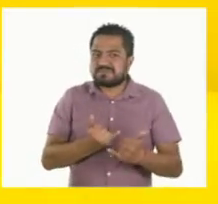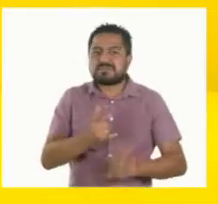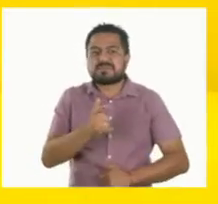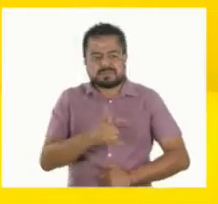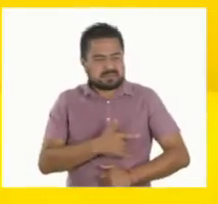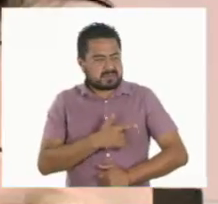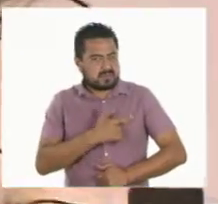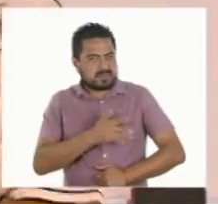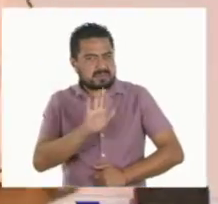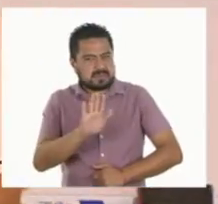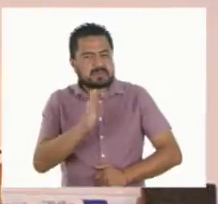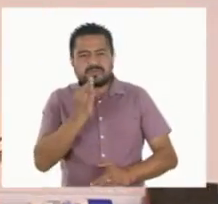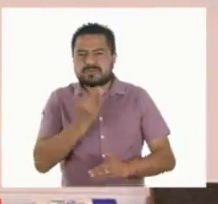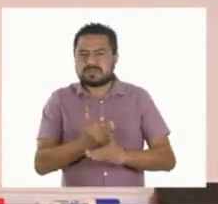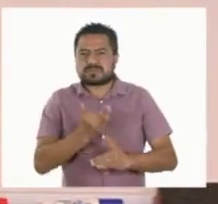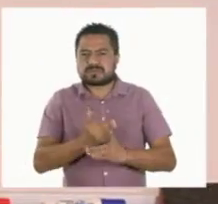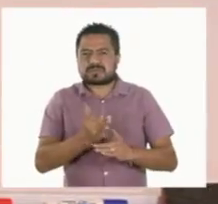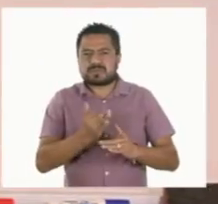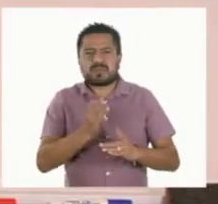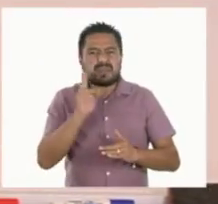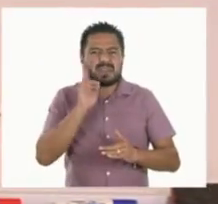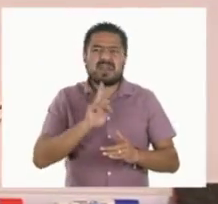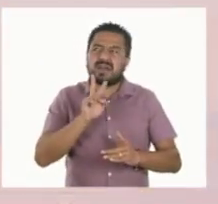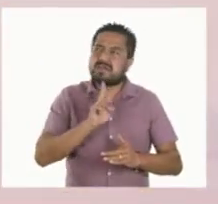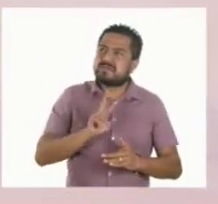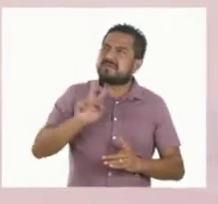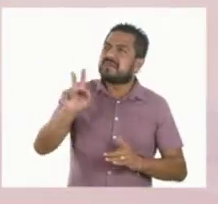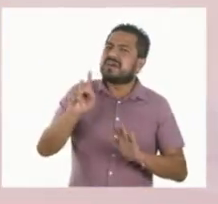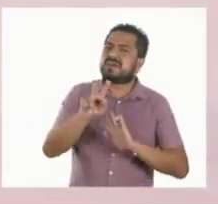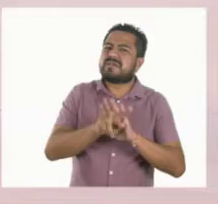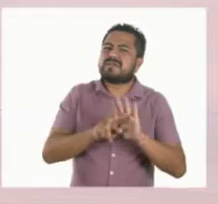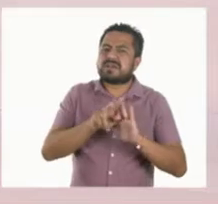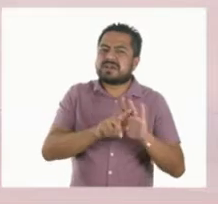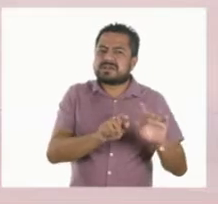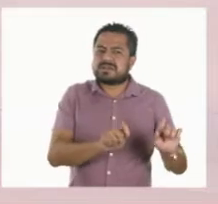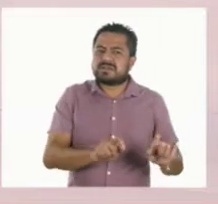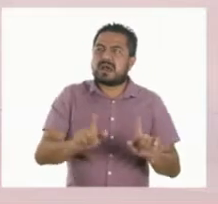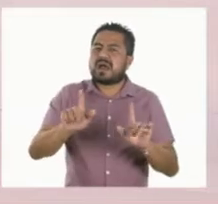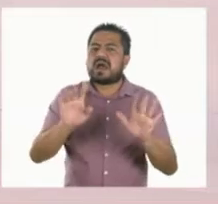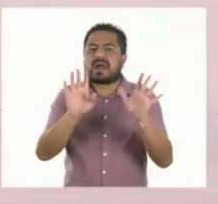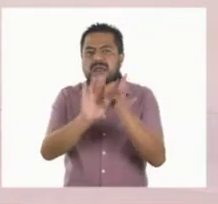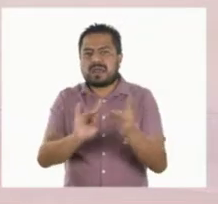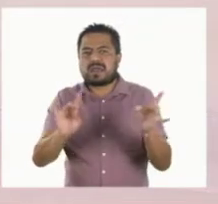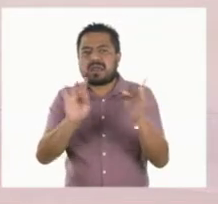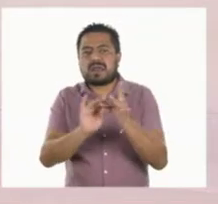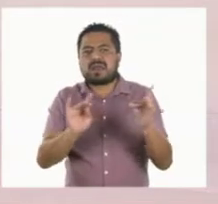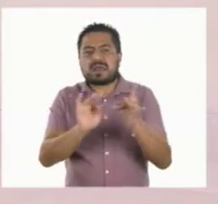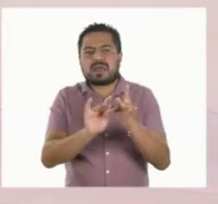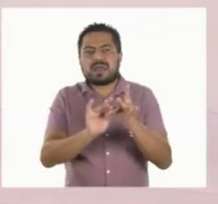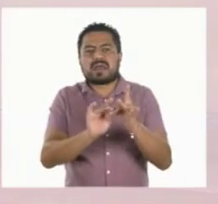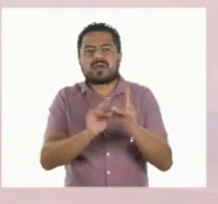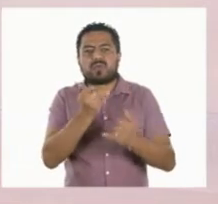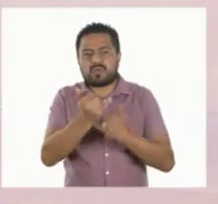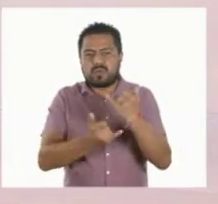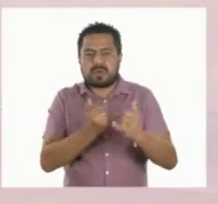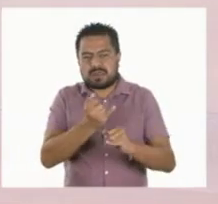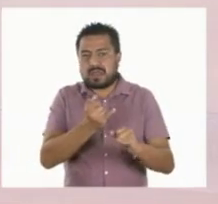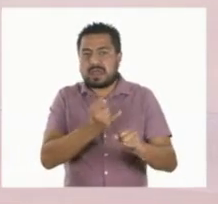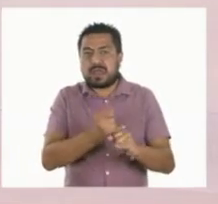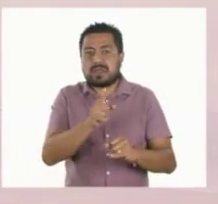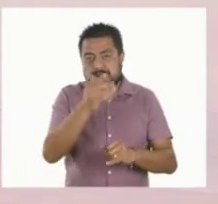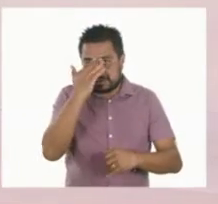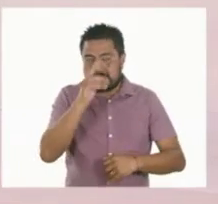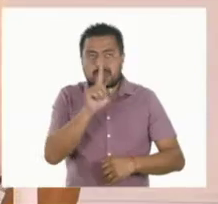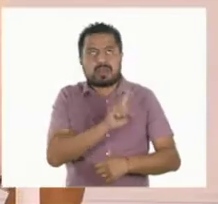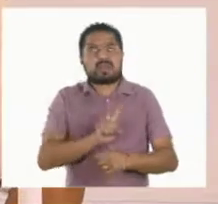te parecería que nos fuéramos a ver un video donde se habla justamente del Día Internacional del Juego? ¿Sabías que había un Día de